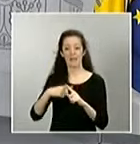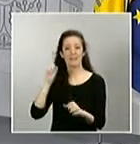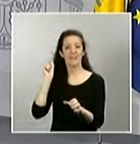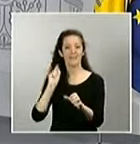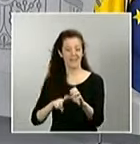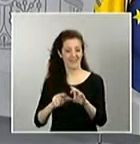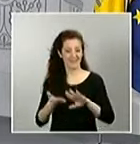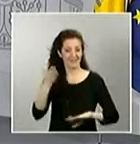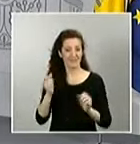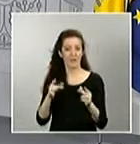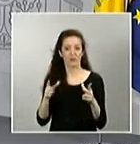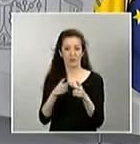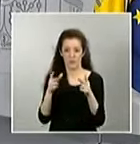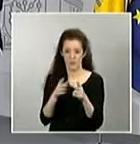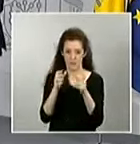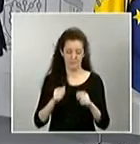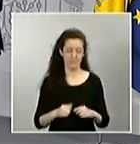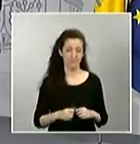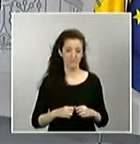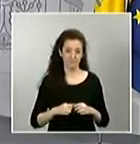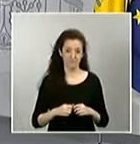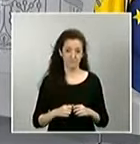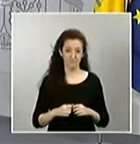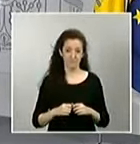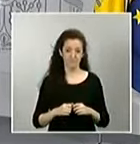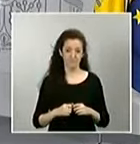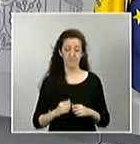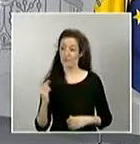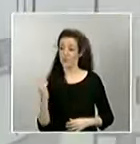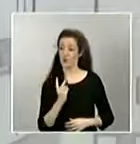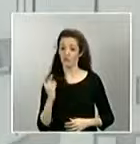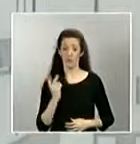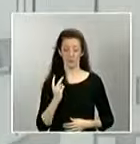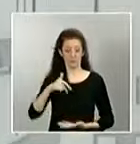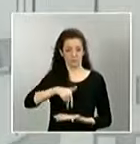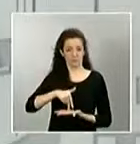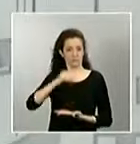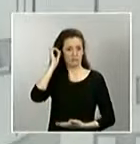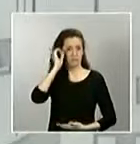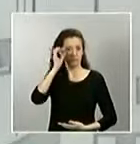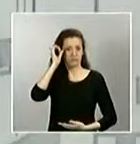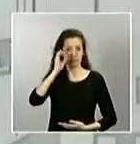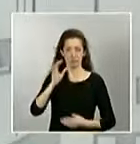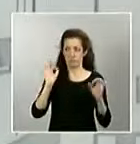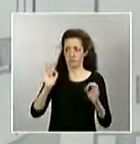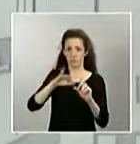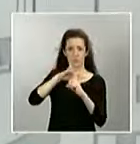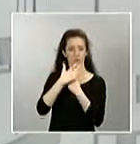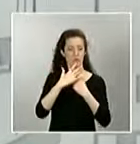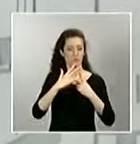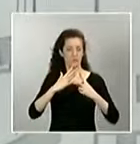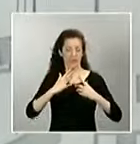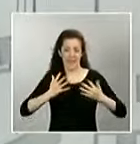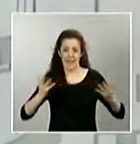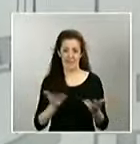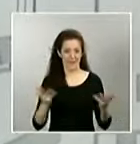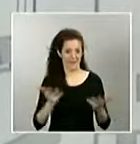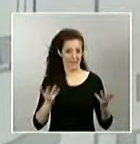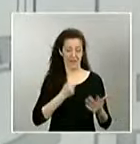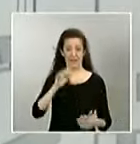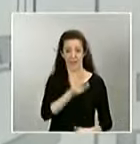decirles que comparecemos en una situación de emergencia nacional, comparecemos justamente para explicar con